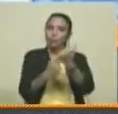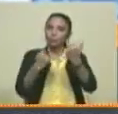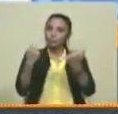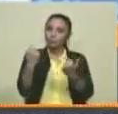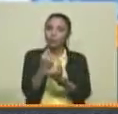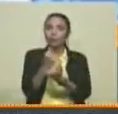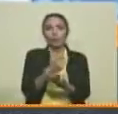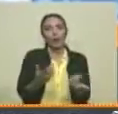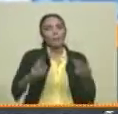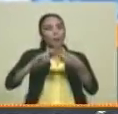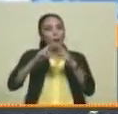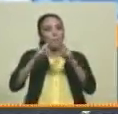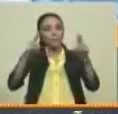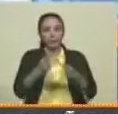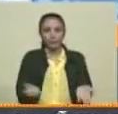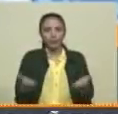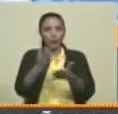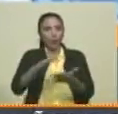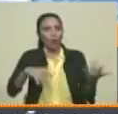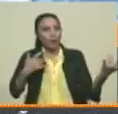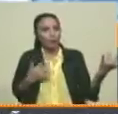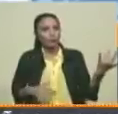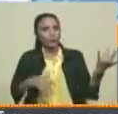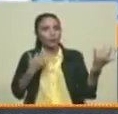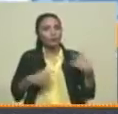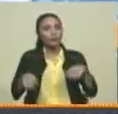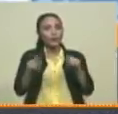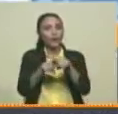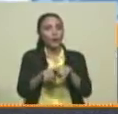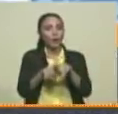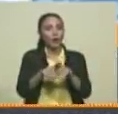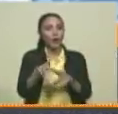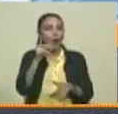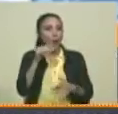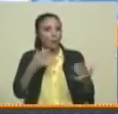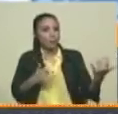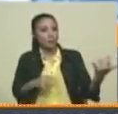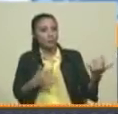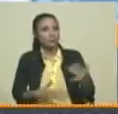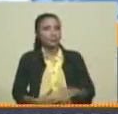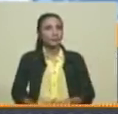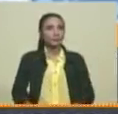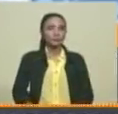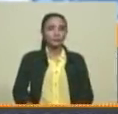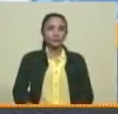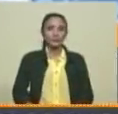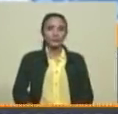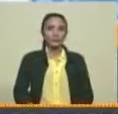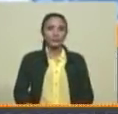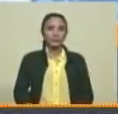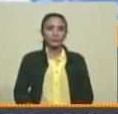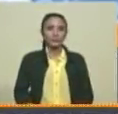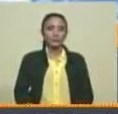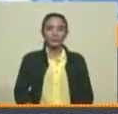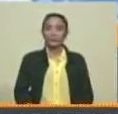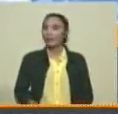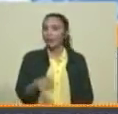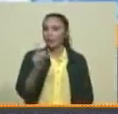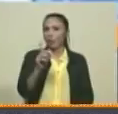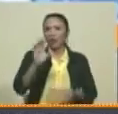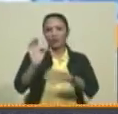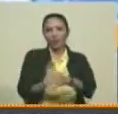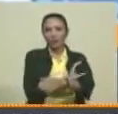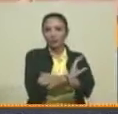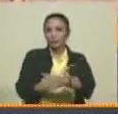conseguir la paz. Cantemos con Alí. No, no, no basta rezar.